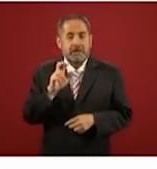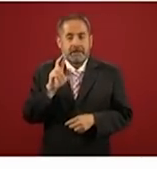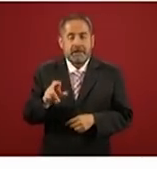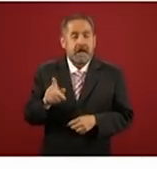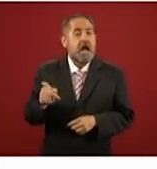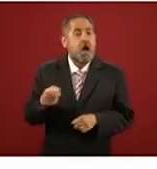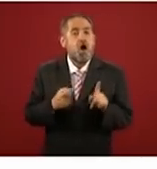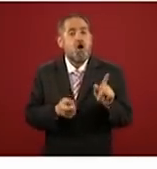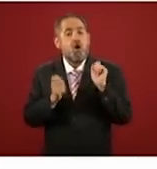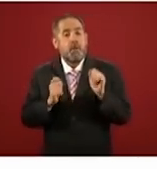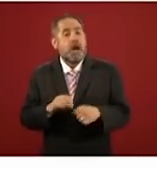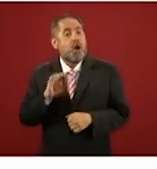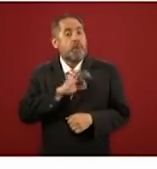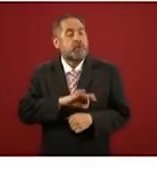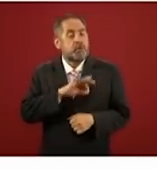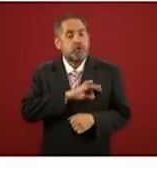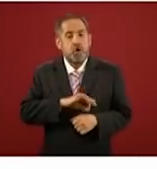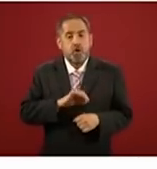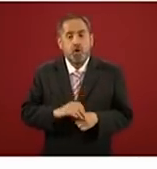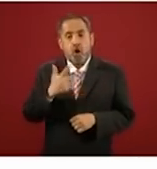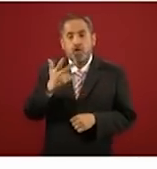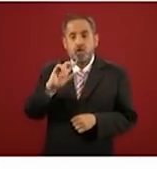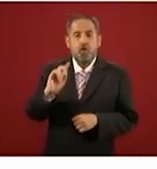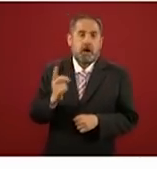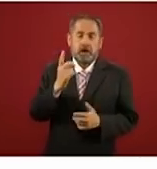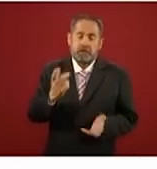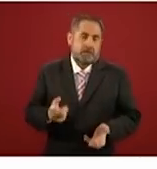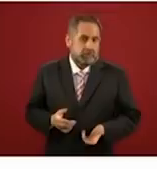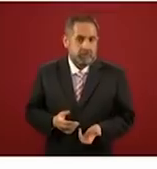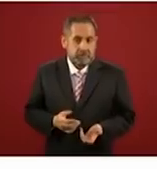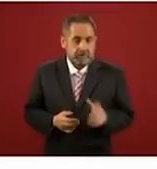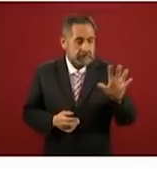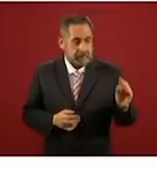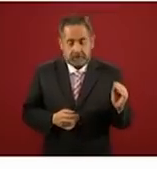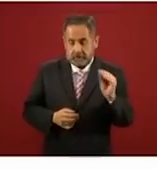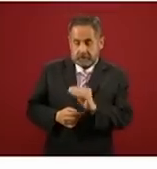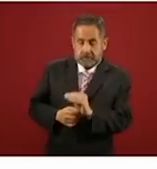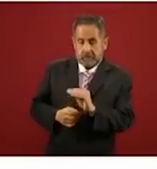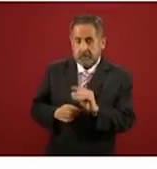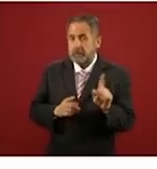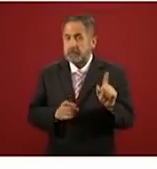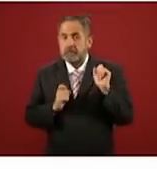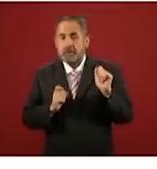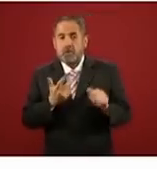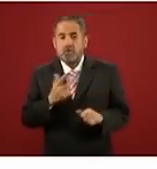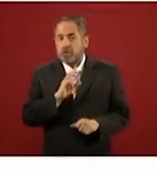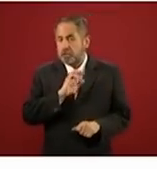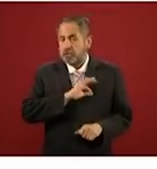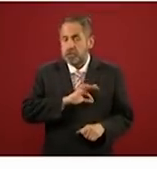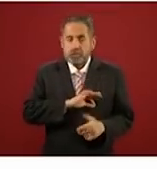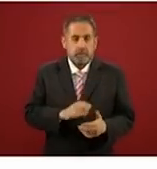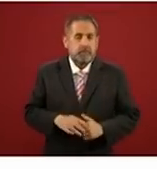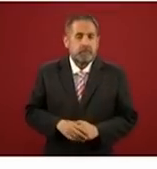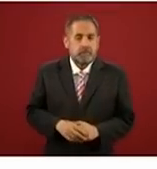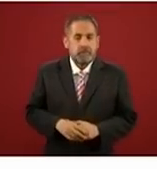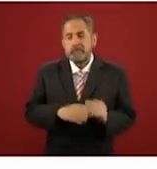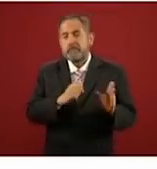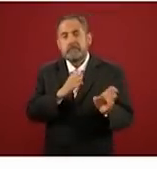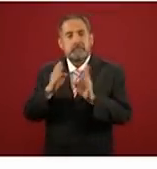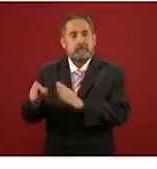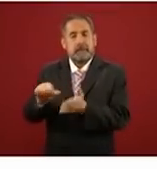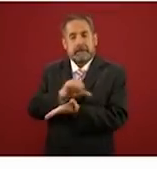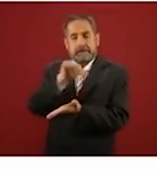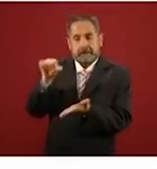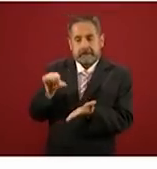cobra una comisión de ocho dólares por s por esa remesa de 300 dólares nos vamos a la zona